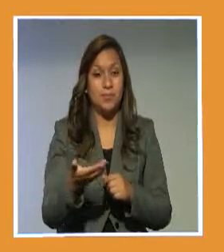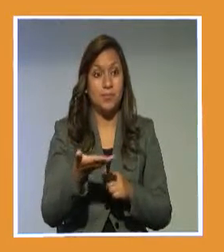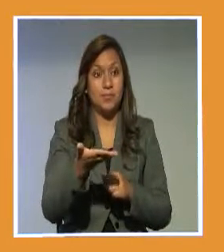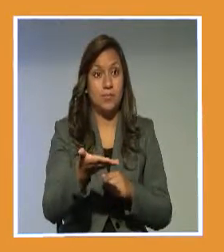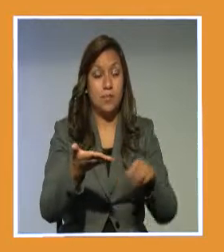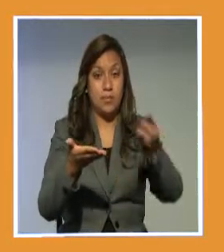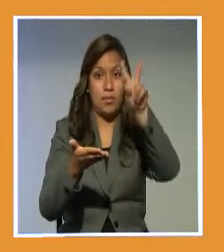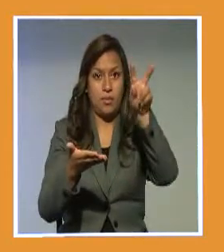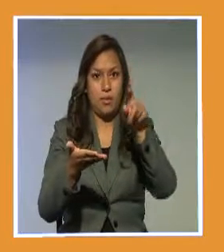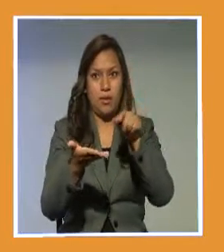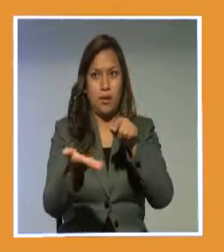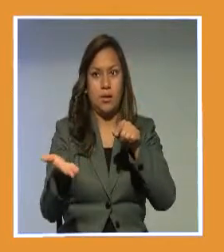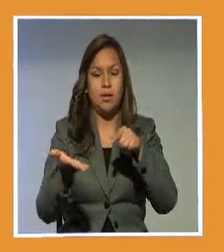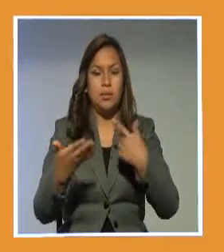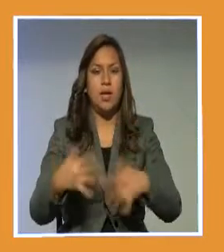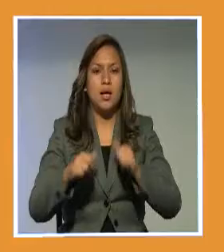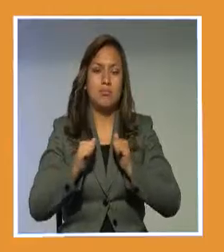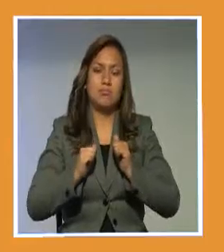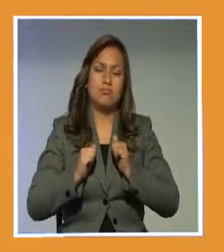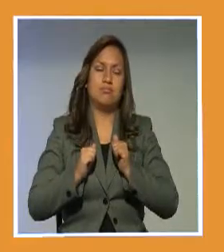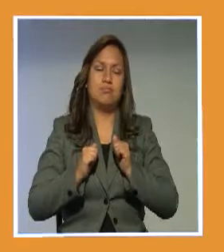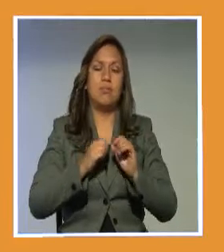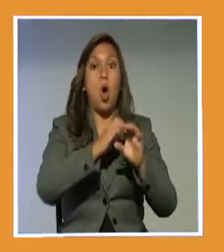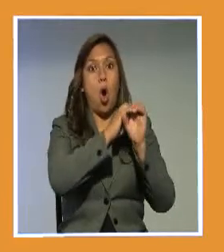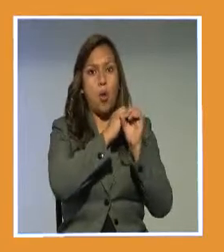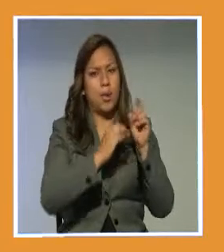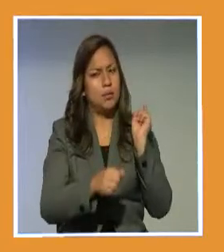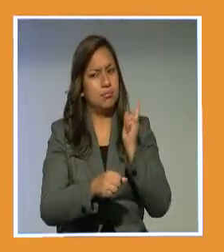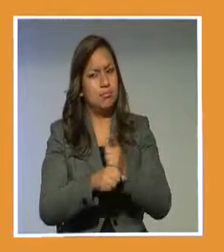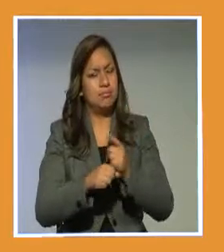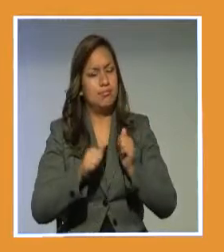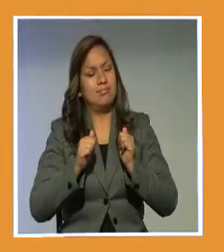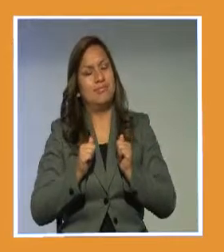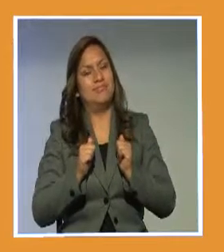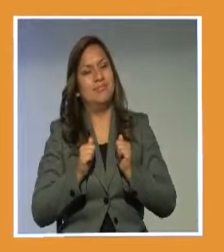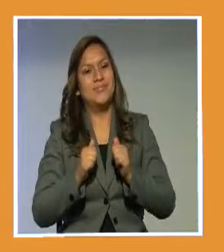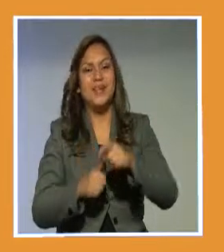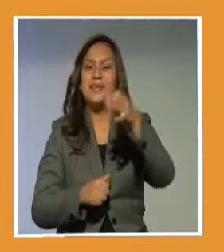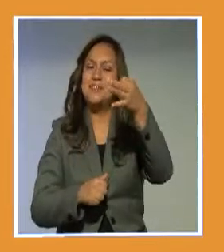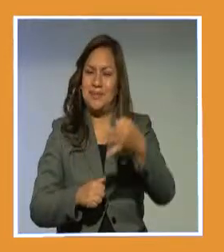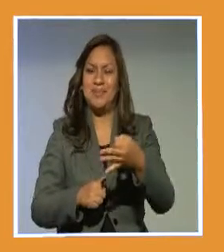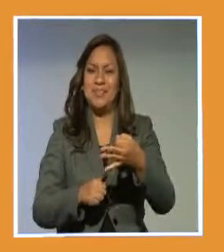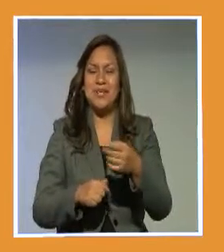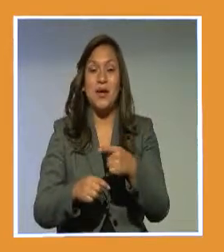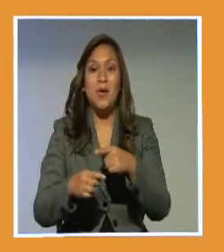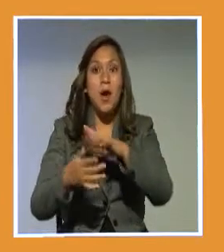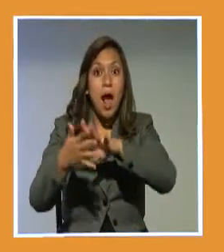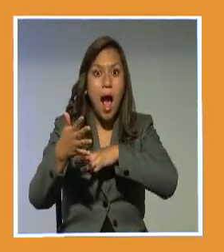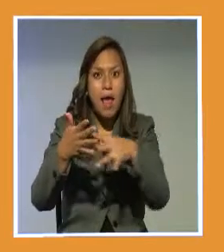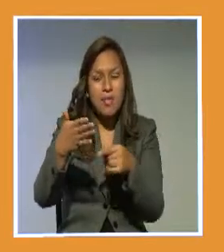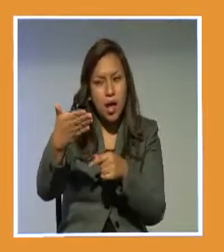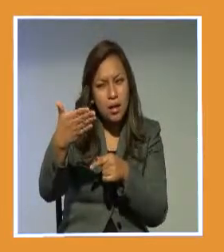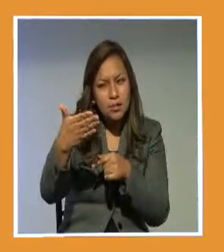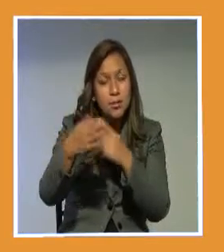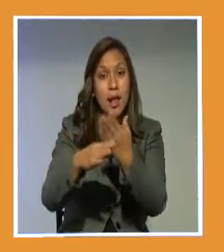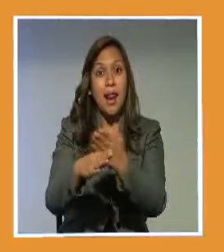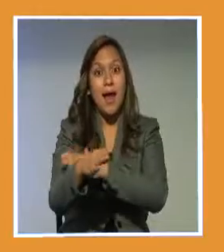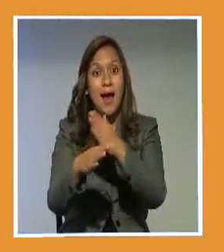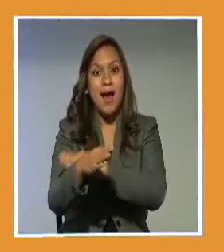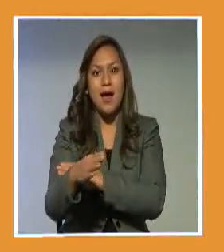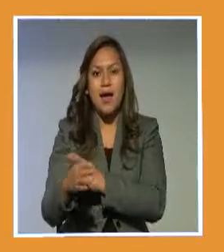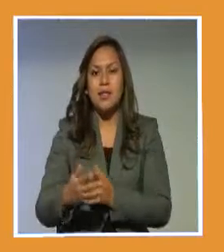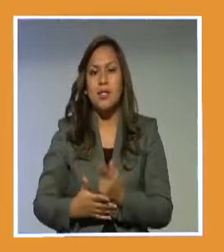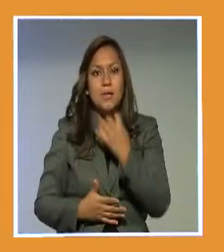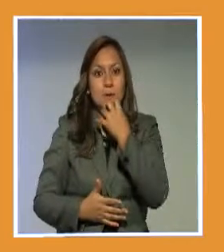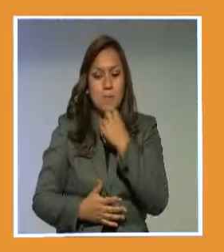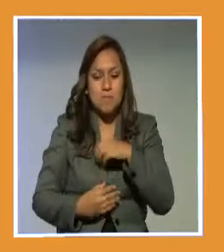ya días fijos de descanso obligatorio nos va a permitir a todos planificar de mejor manera. A las familias planificar para saber cuál será